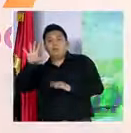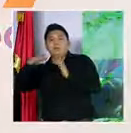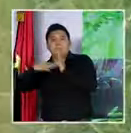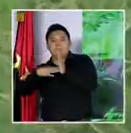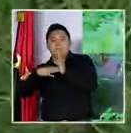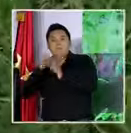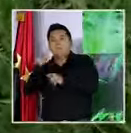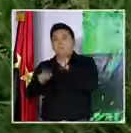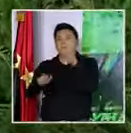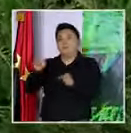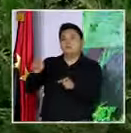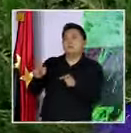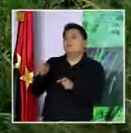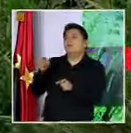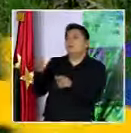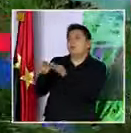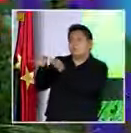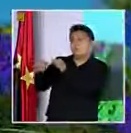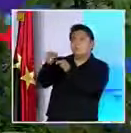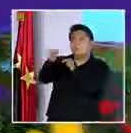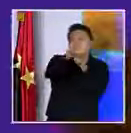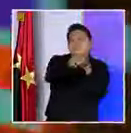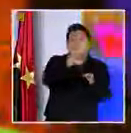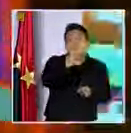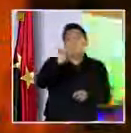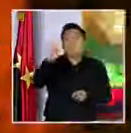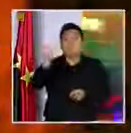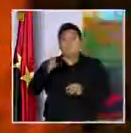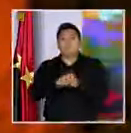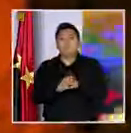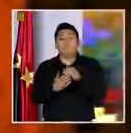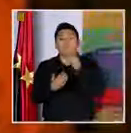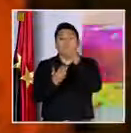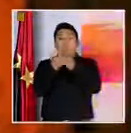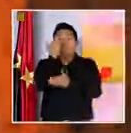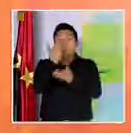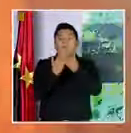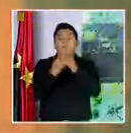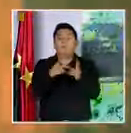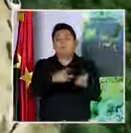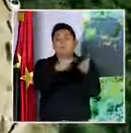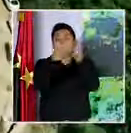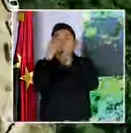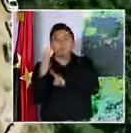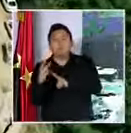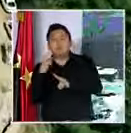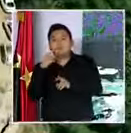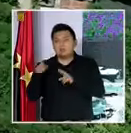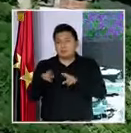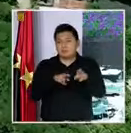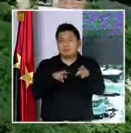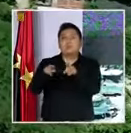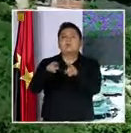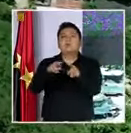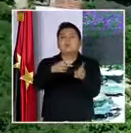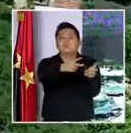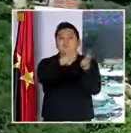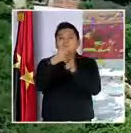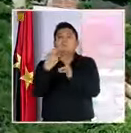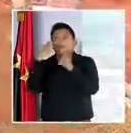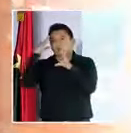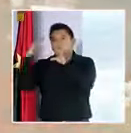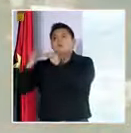525.257 habitantes de 28 municipios. Y para el nuevo puente Mariano Ospina Pérez sobre el río Zulia, se firmó